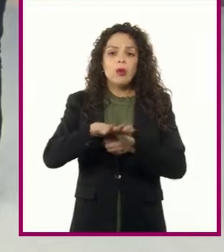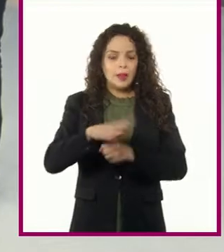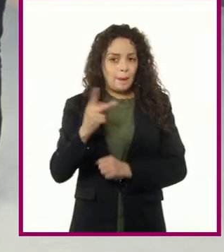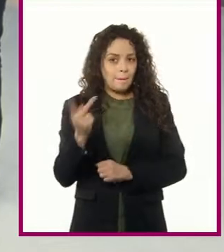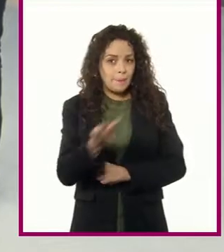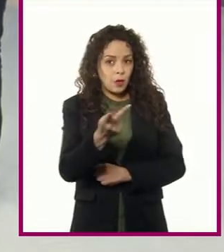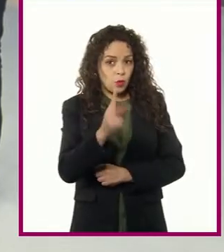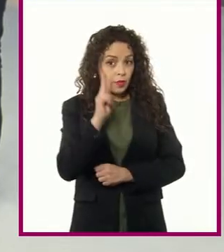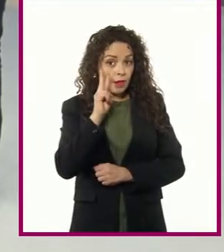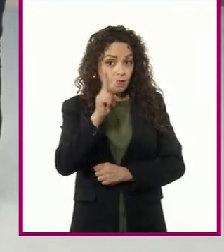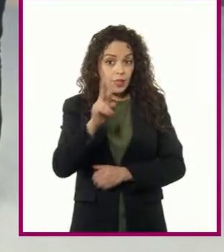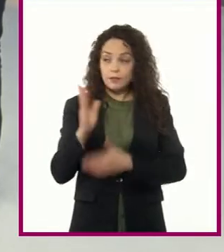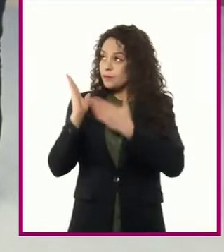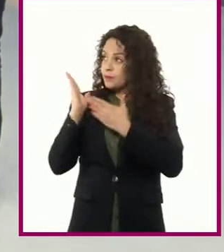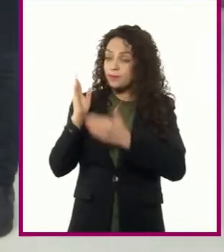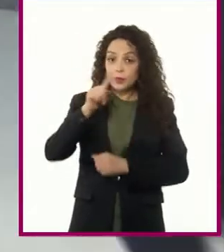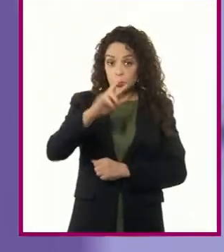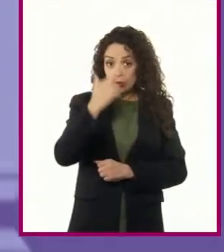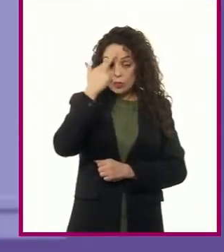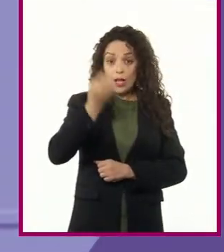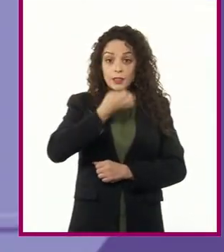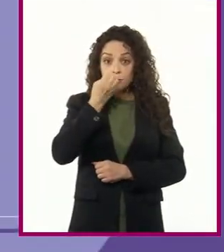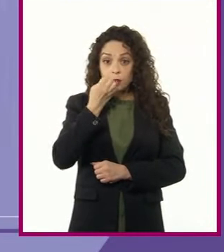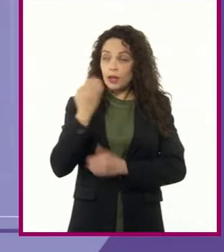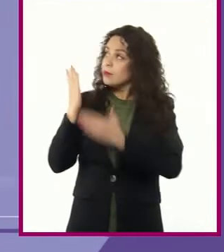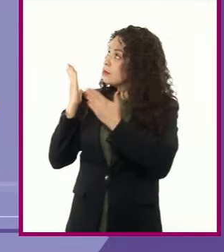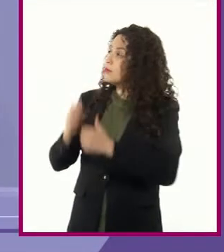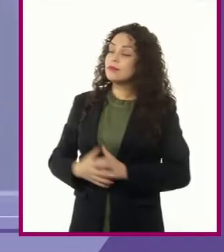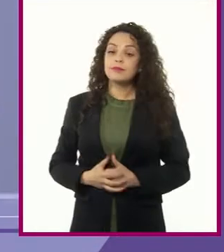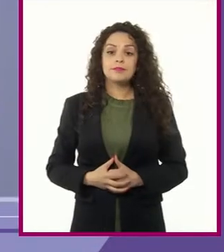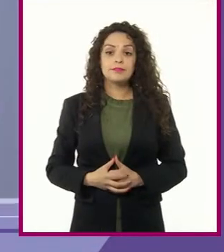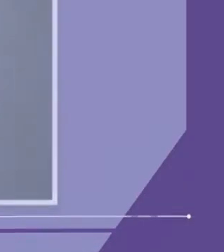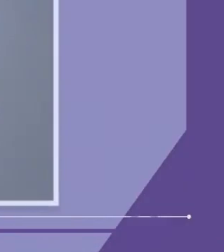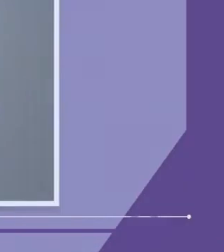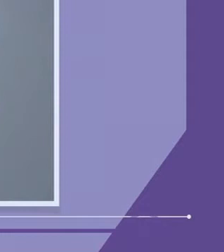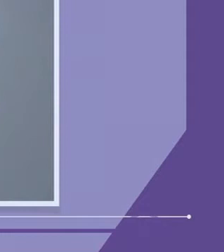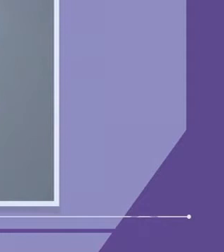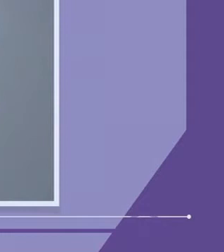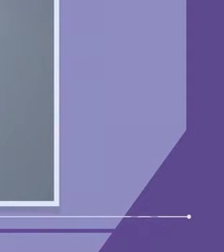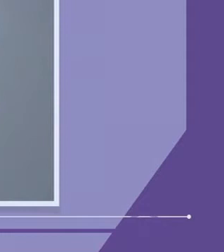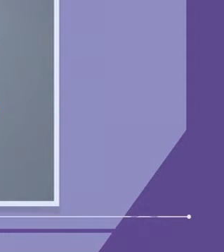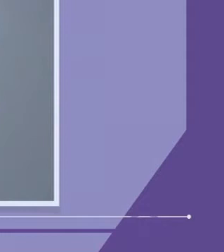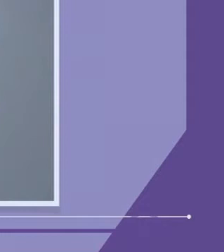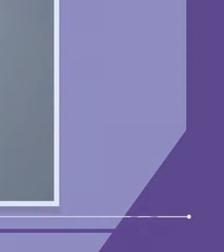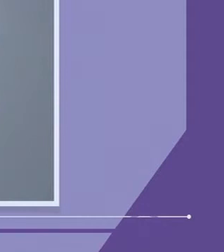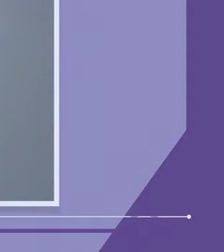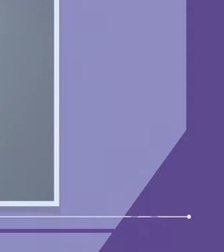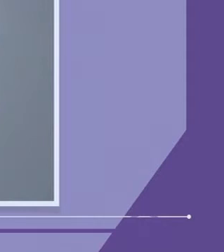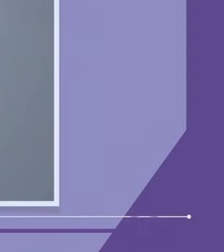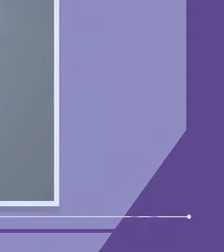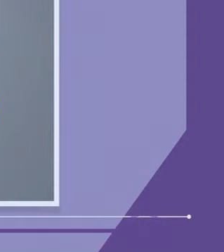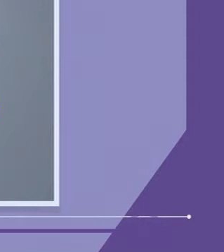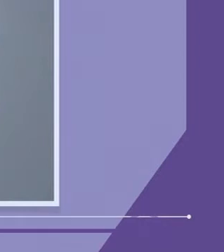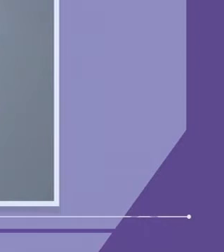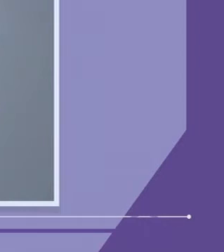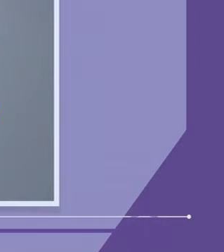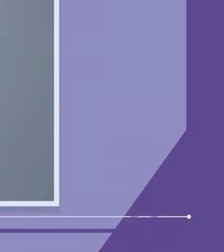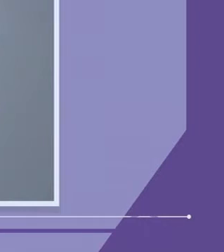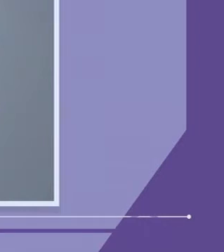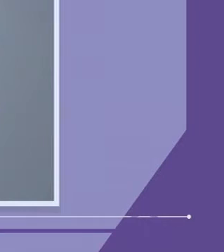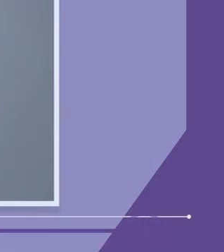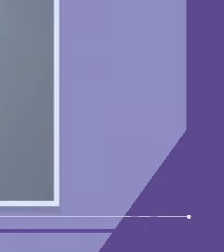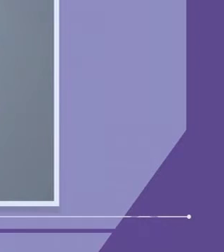preguntas. Recuerden, si en la escuela, ¿el trato entre las alumnas y los alumnos era respetuoso? ¿El